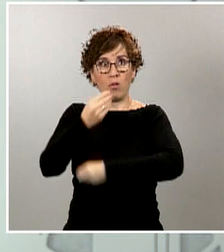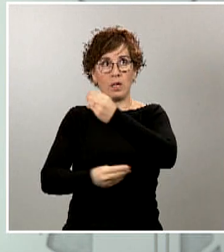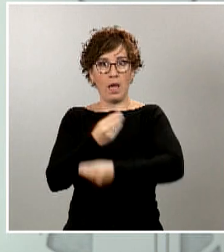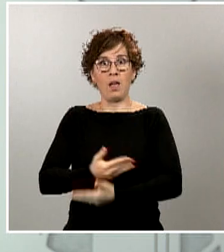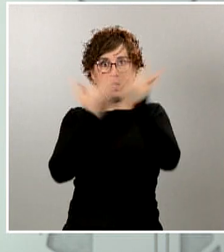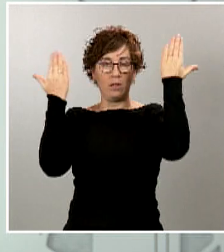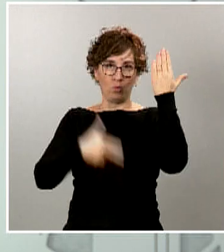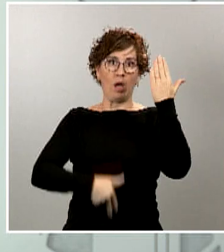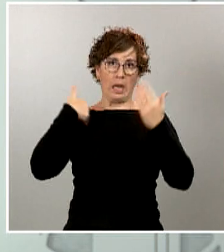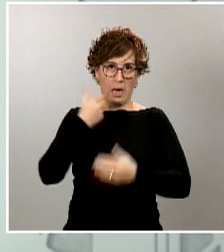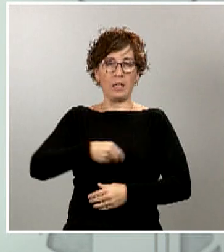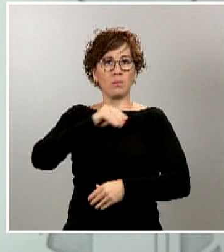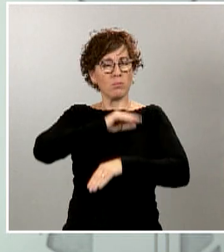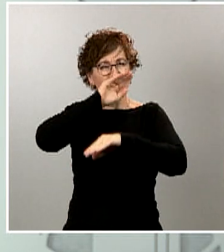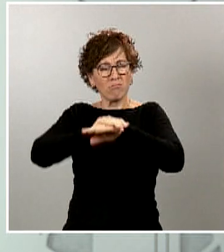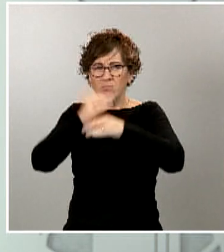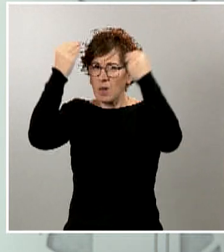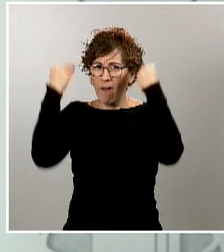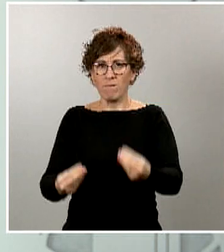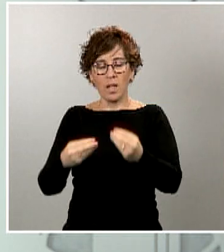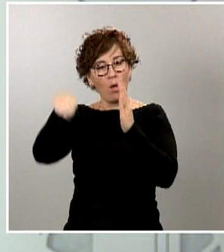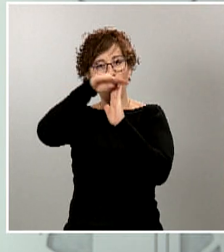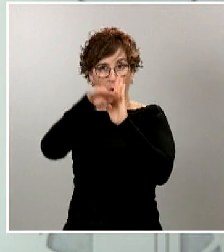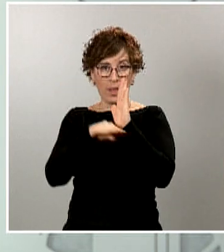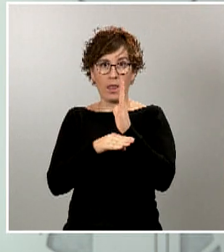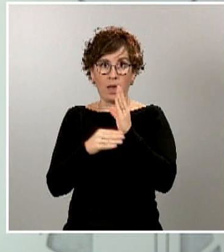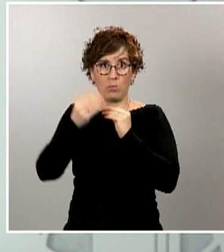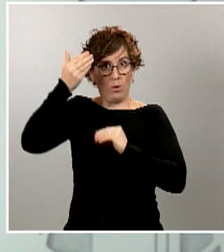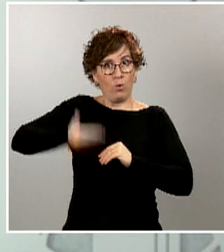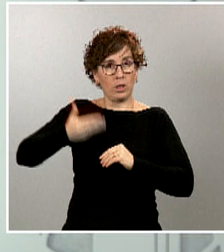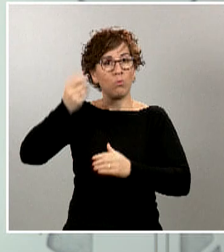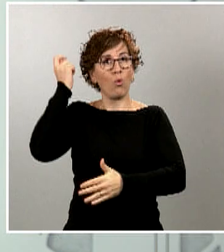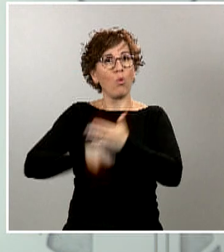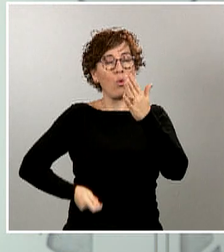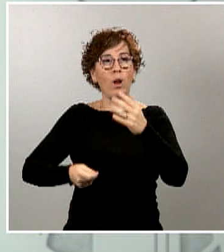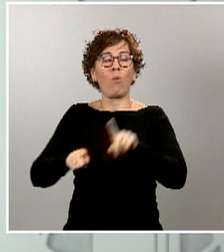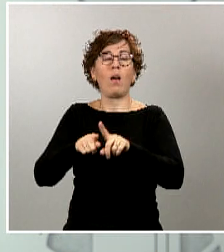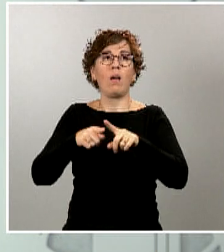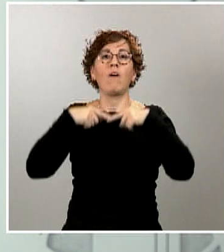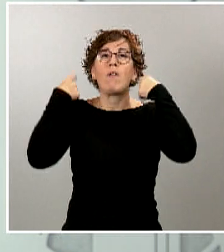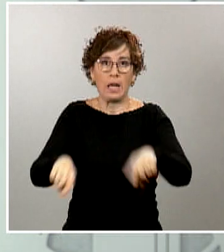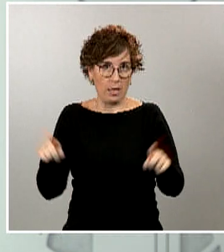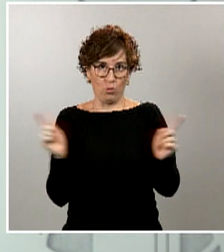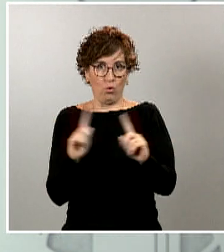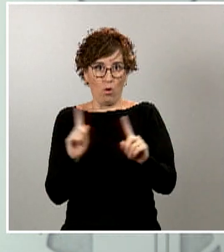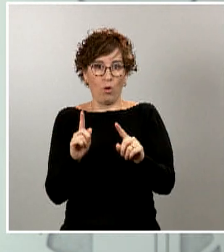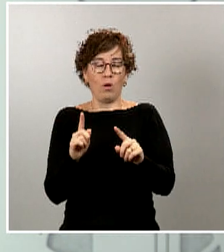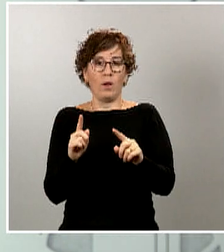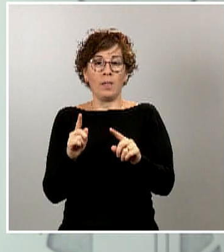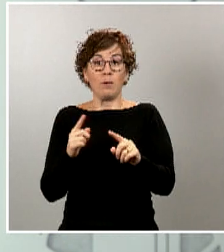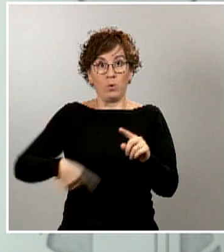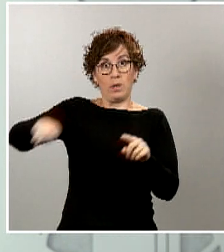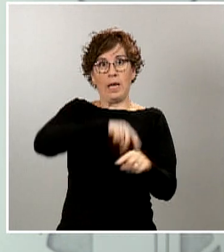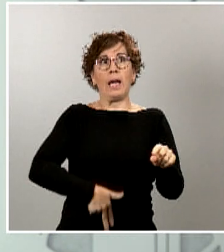un cumplimiento ejemplar a unas medidas muy relevantes y muy duras, y al conjunto también y al esfuerzo que ha hecho el conjunto del Sistema Nacional de Salud. Por